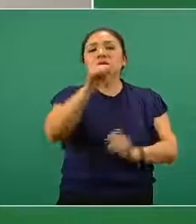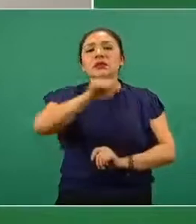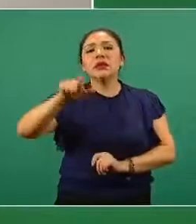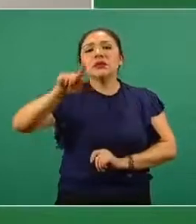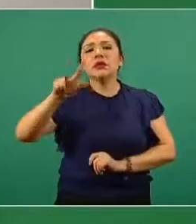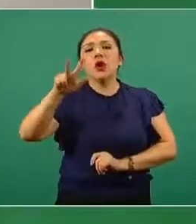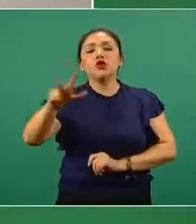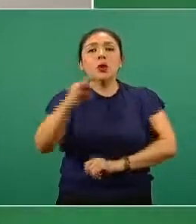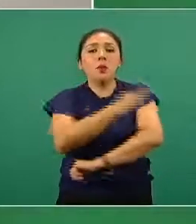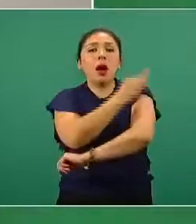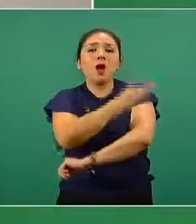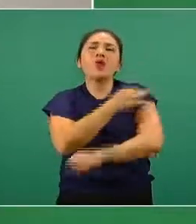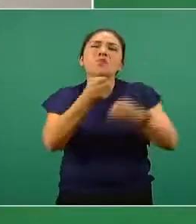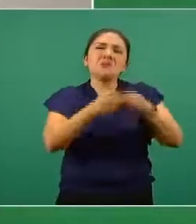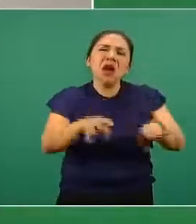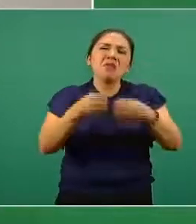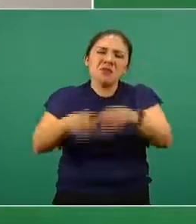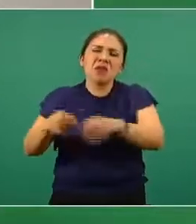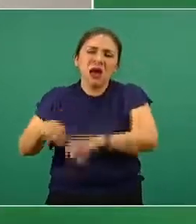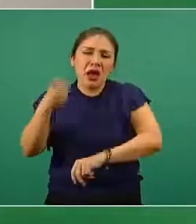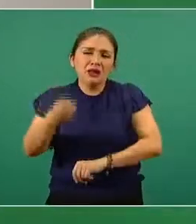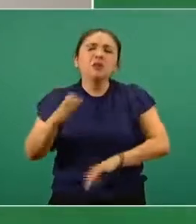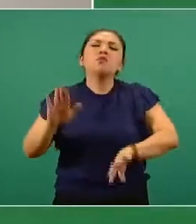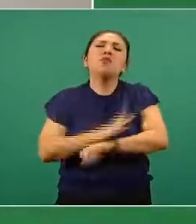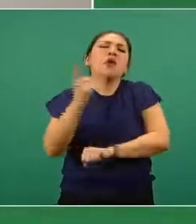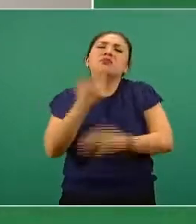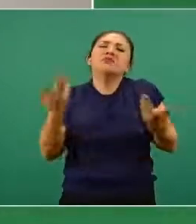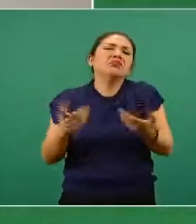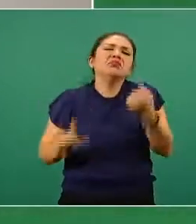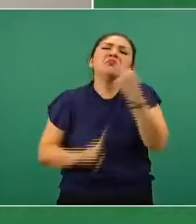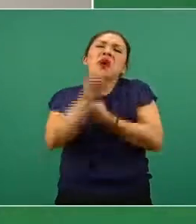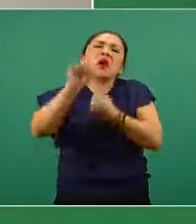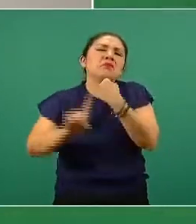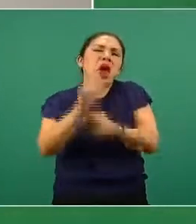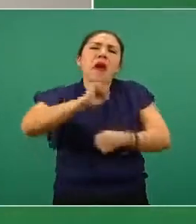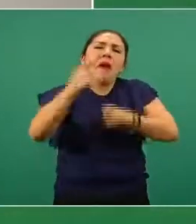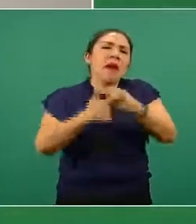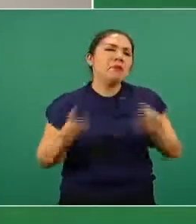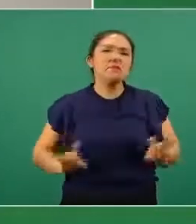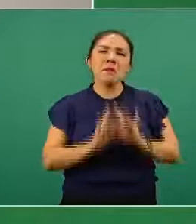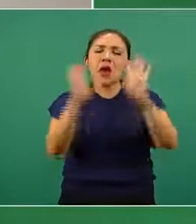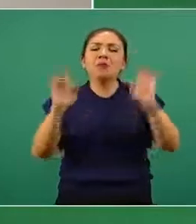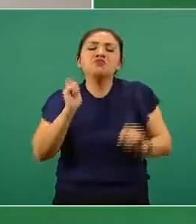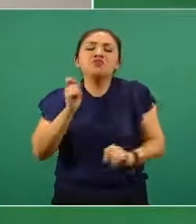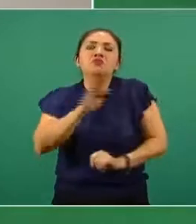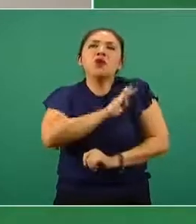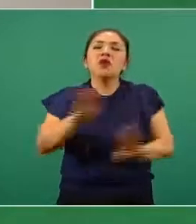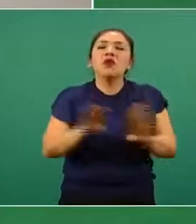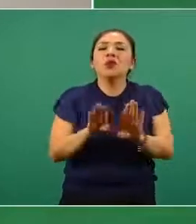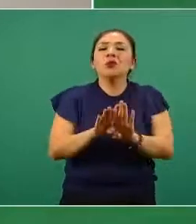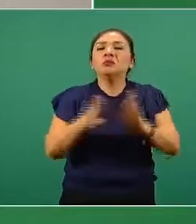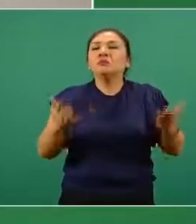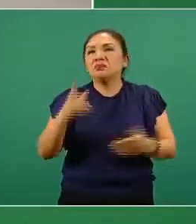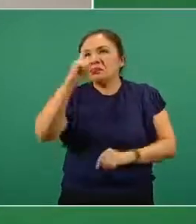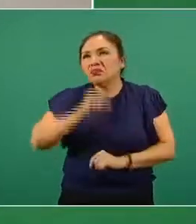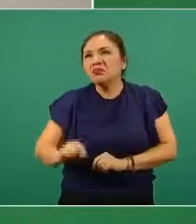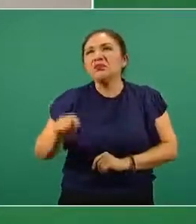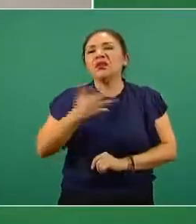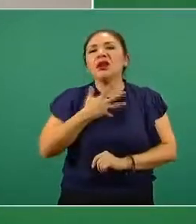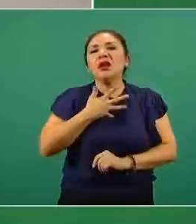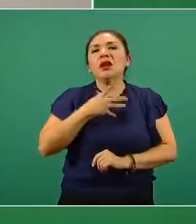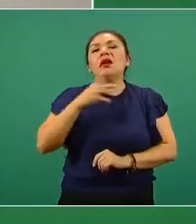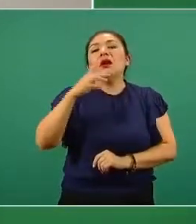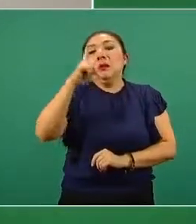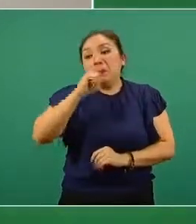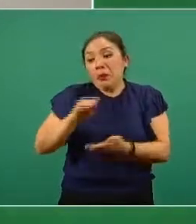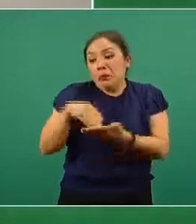23.678 dosis perdidas por cualquier razón que se pudo haber